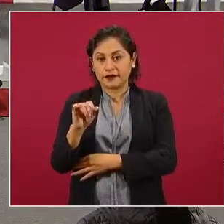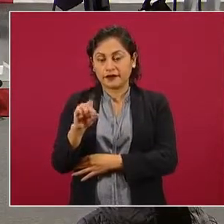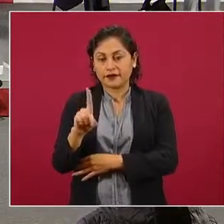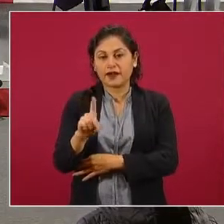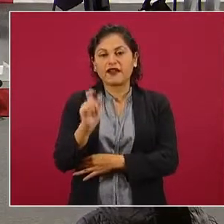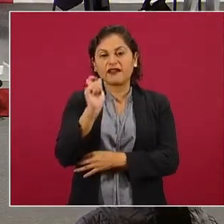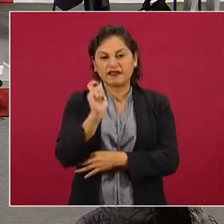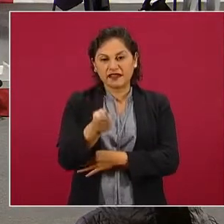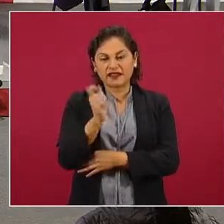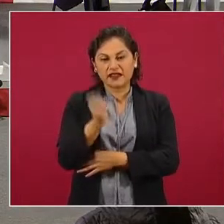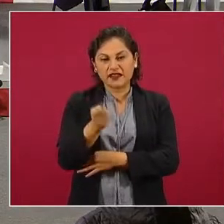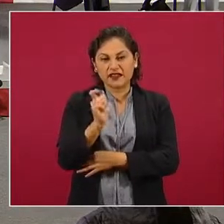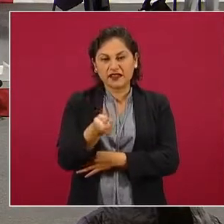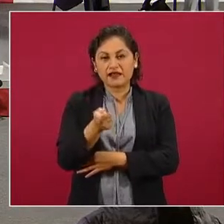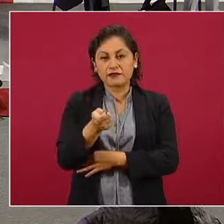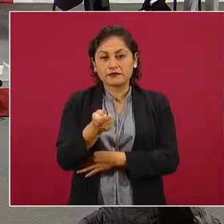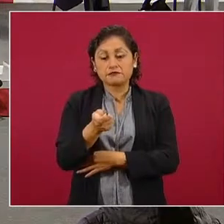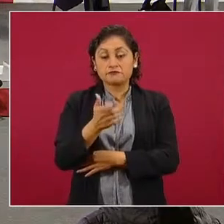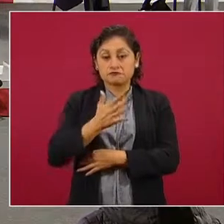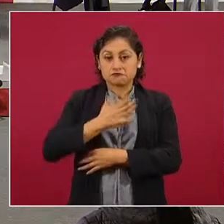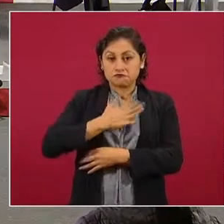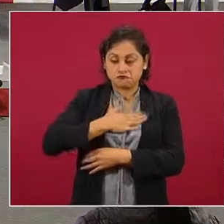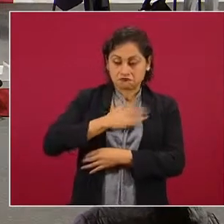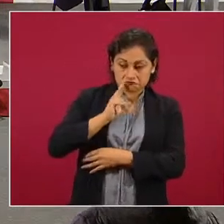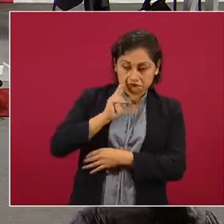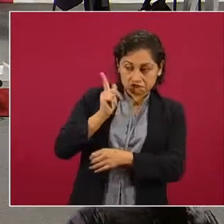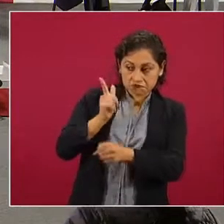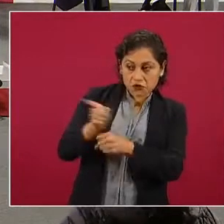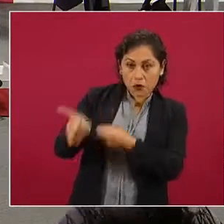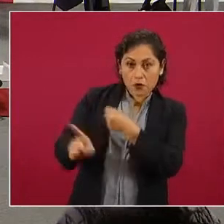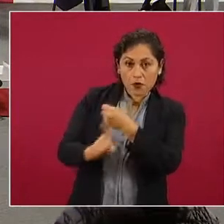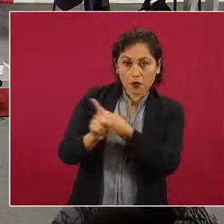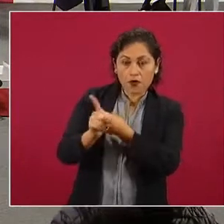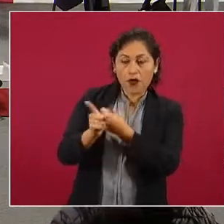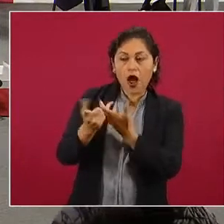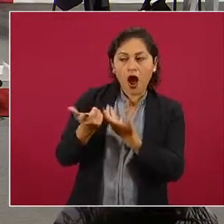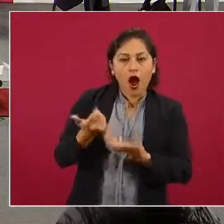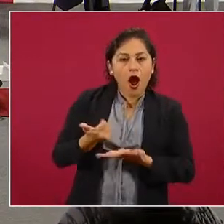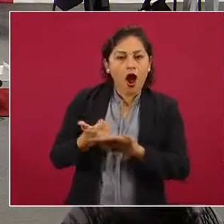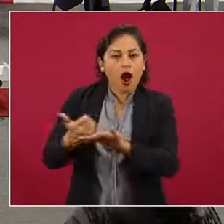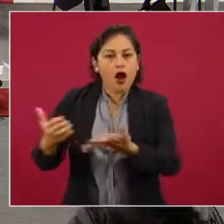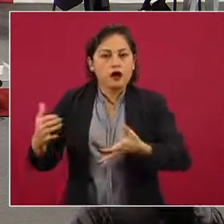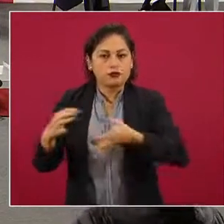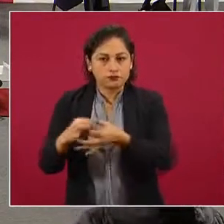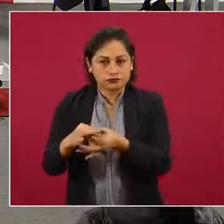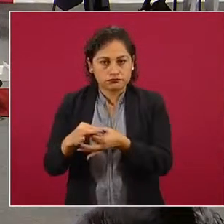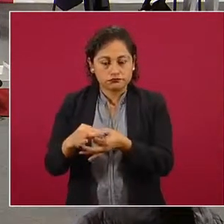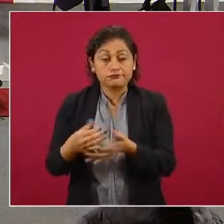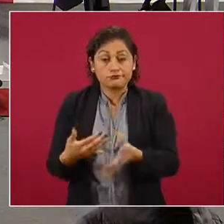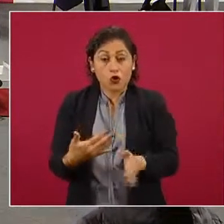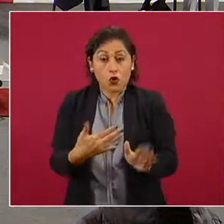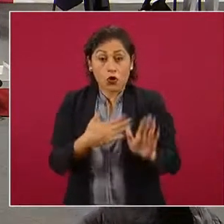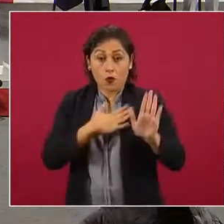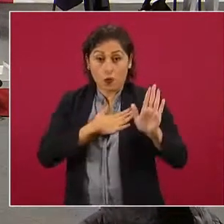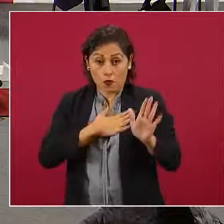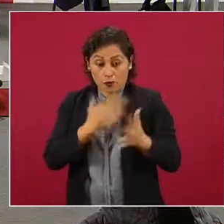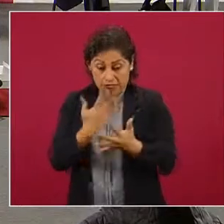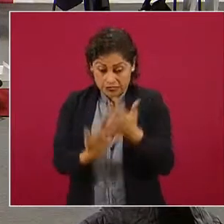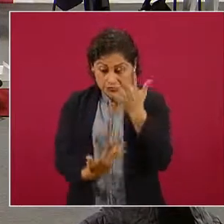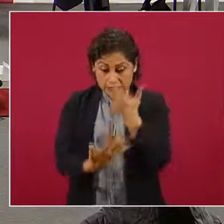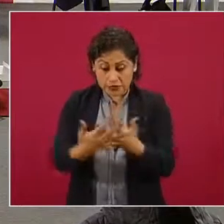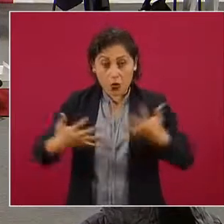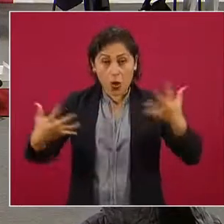los problemas de los demás. La fraternidad es el compromiso activo y efectivo, pero respetuoso en la búsqueda